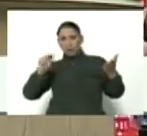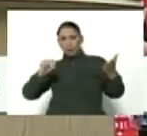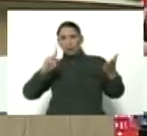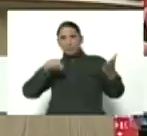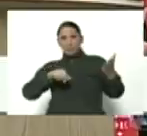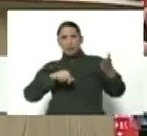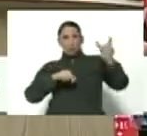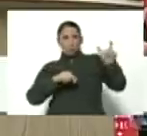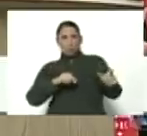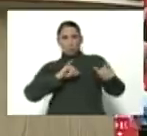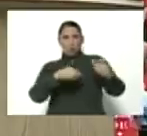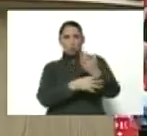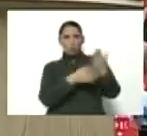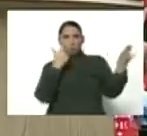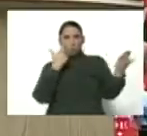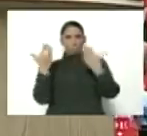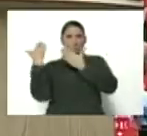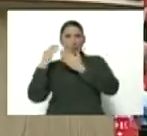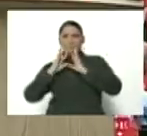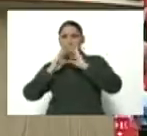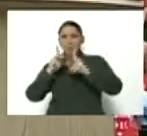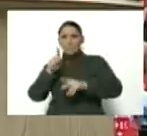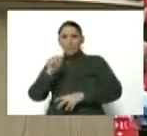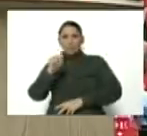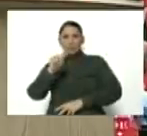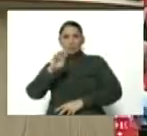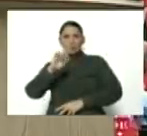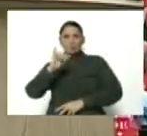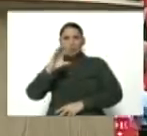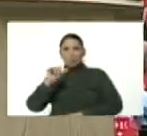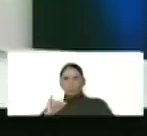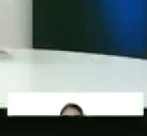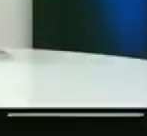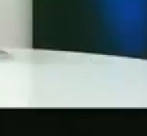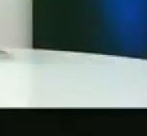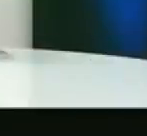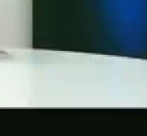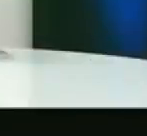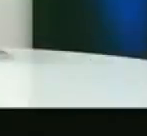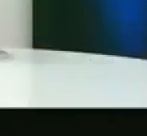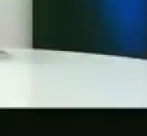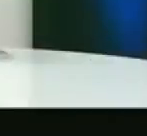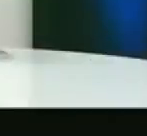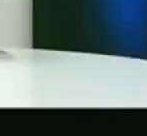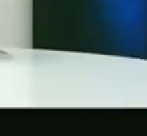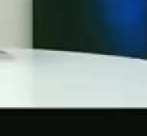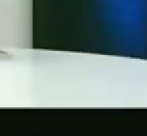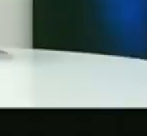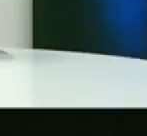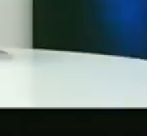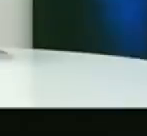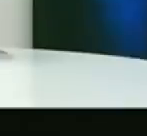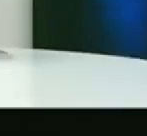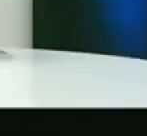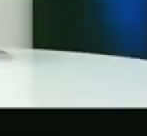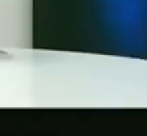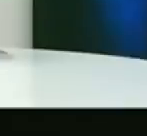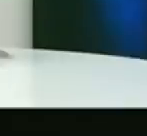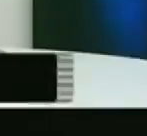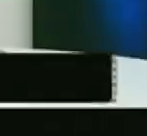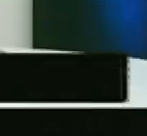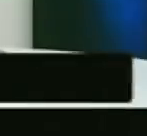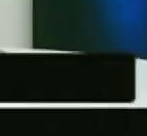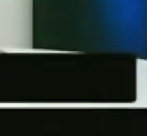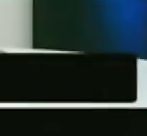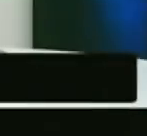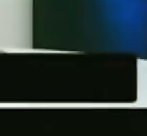Juan Guaidó. Adelante el testimonio de Patricia Poleo. El programa de hoy, que es martes 5 de